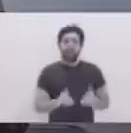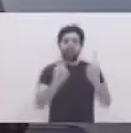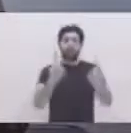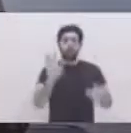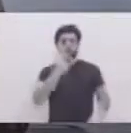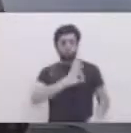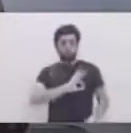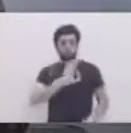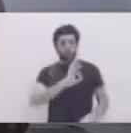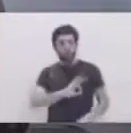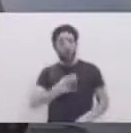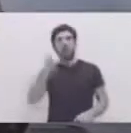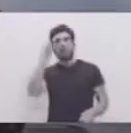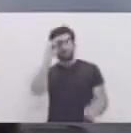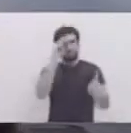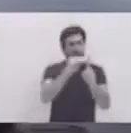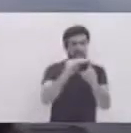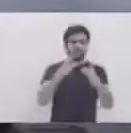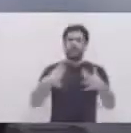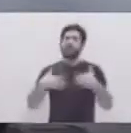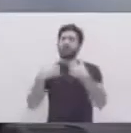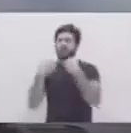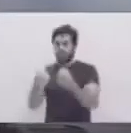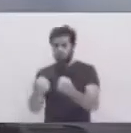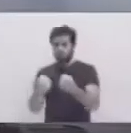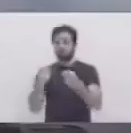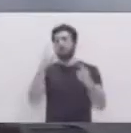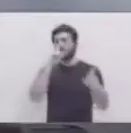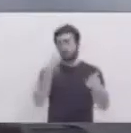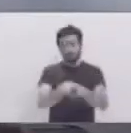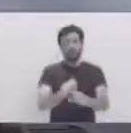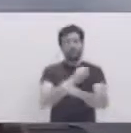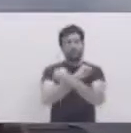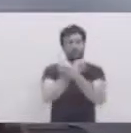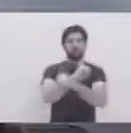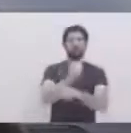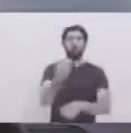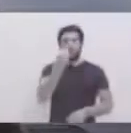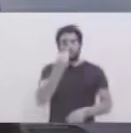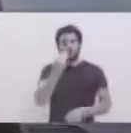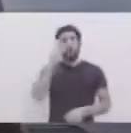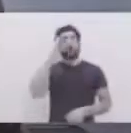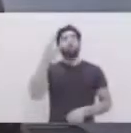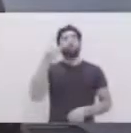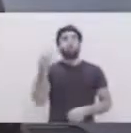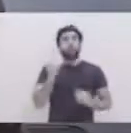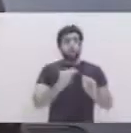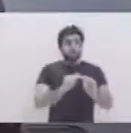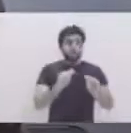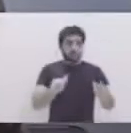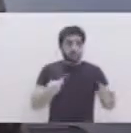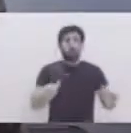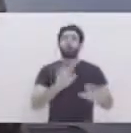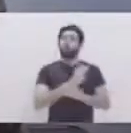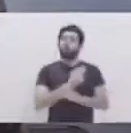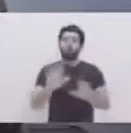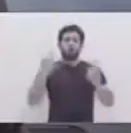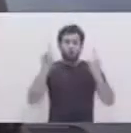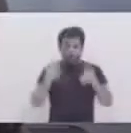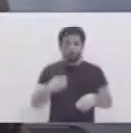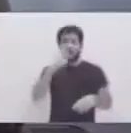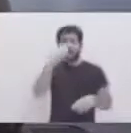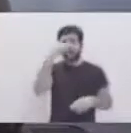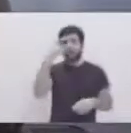de desarrollo social, con metas en educación, salud y seguridad alimentaria, porque los niños solo